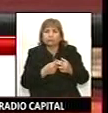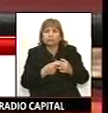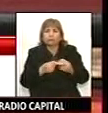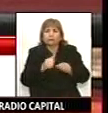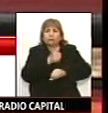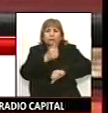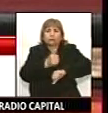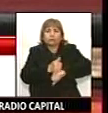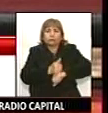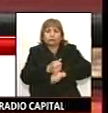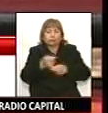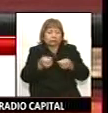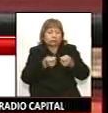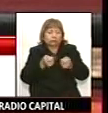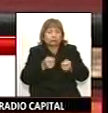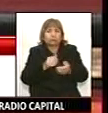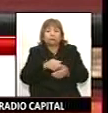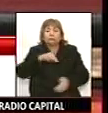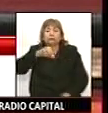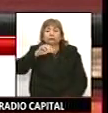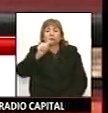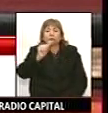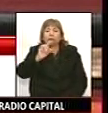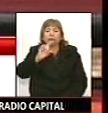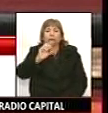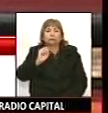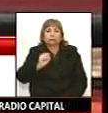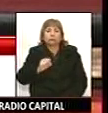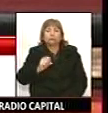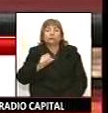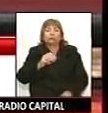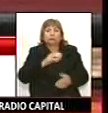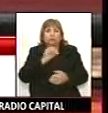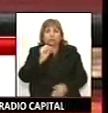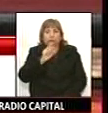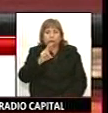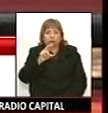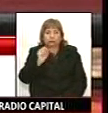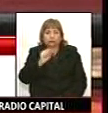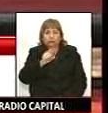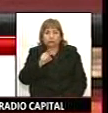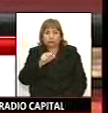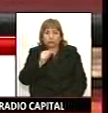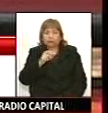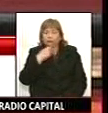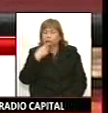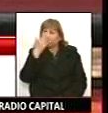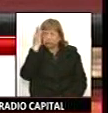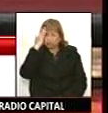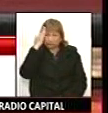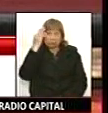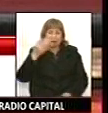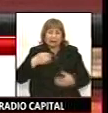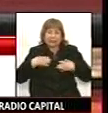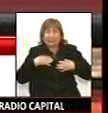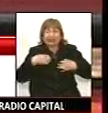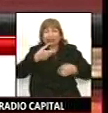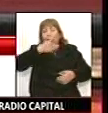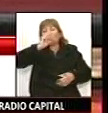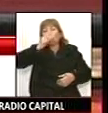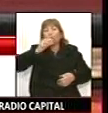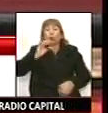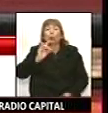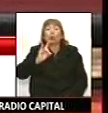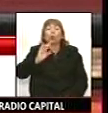creación de la unidad ejecutora en pausa en la provincia de Paucar del Salazar. Todos recordamos la intoxicación en